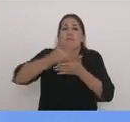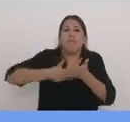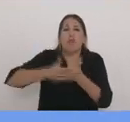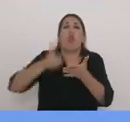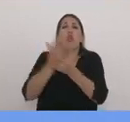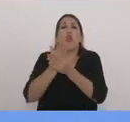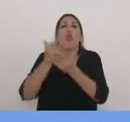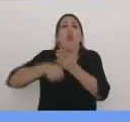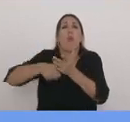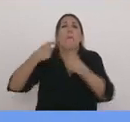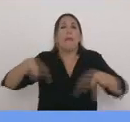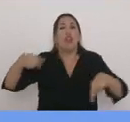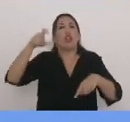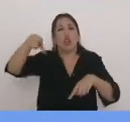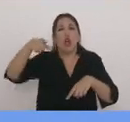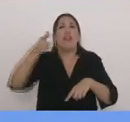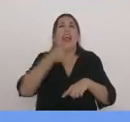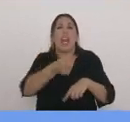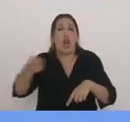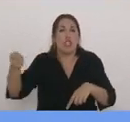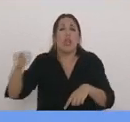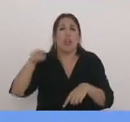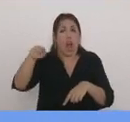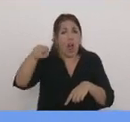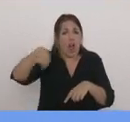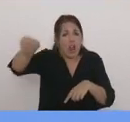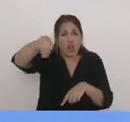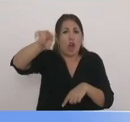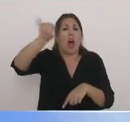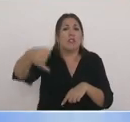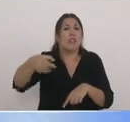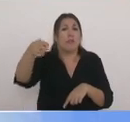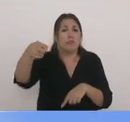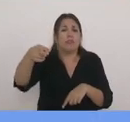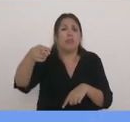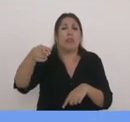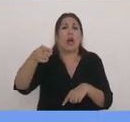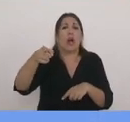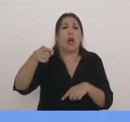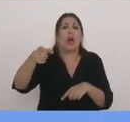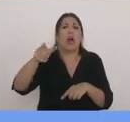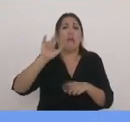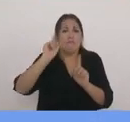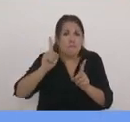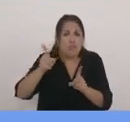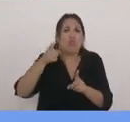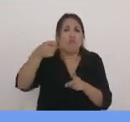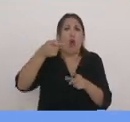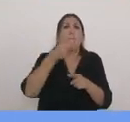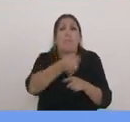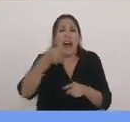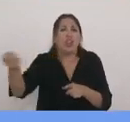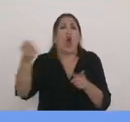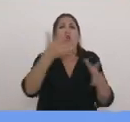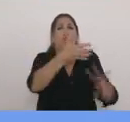mismos aceptaban que habían matado y desaparecido a 22.000